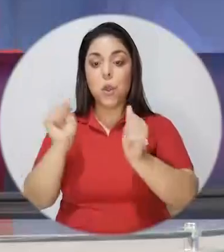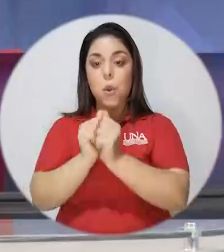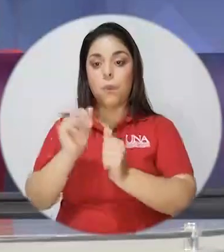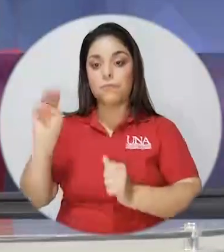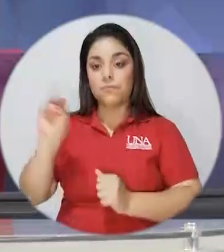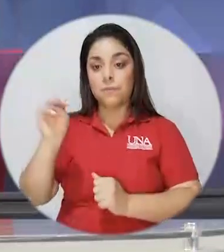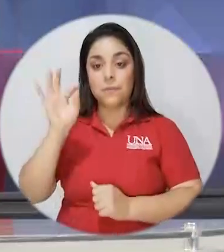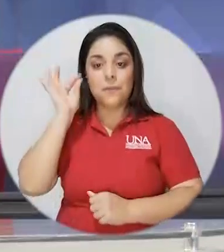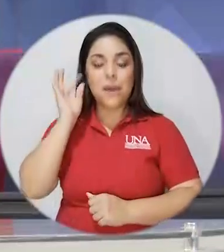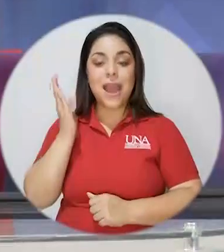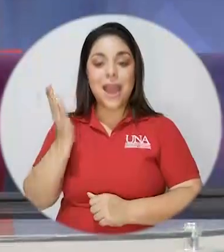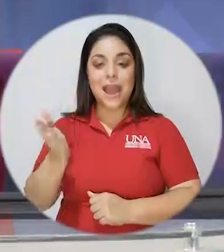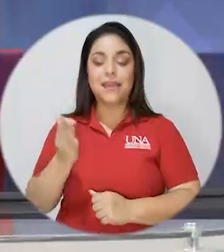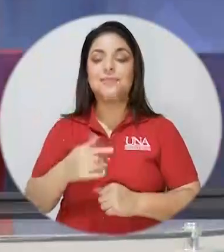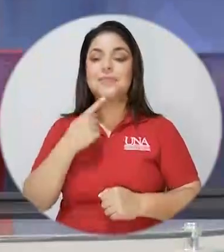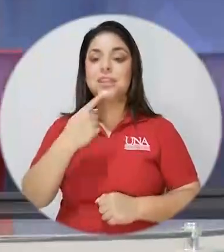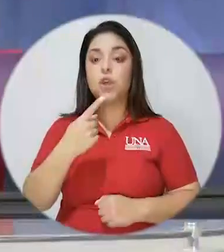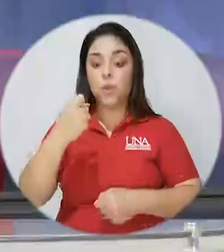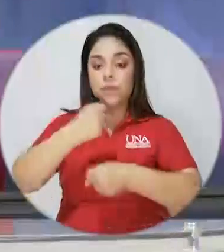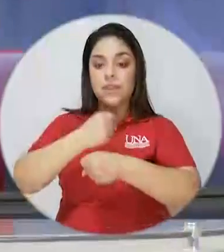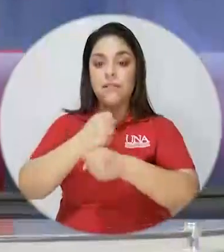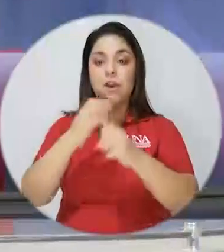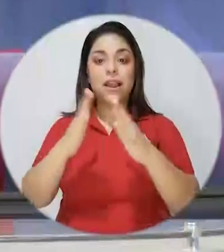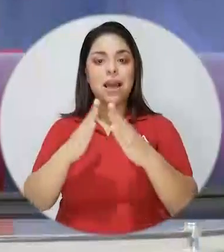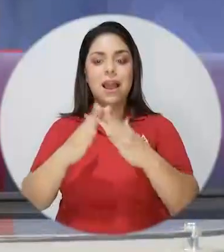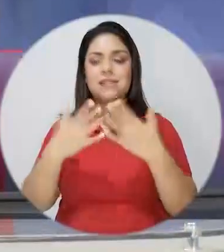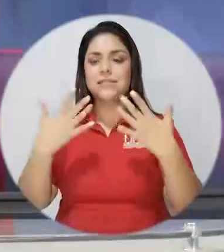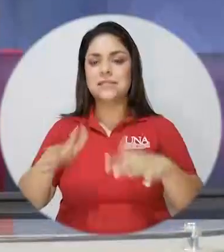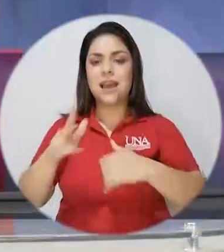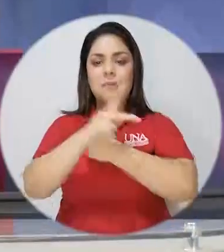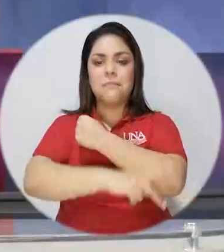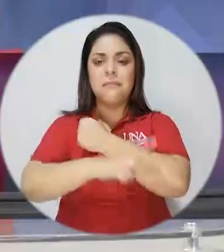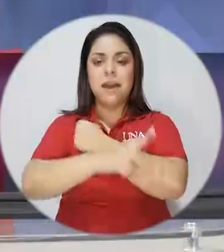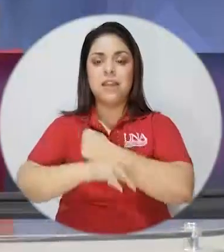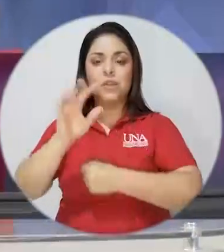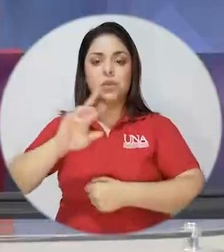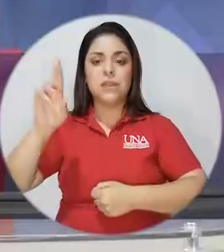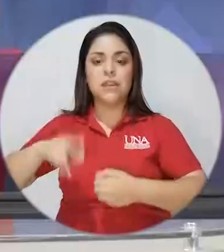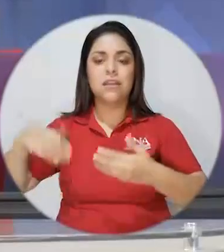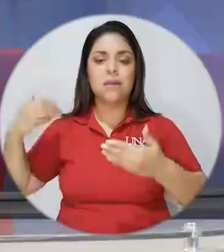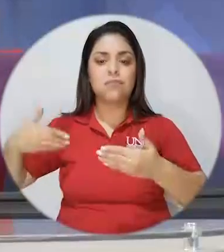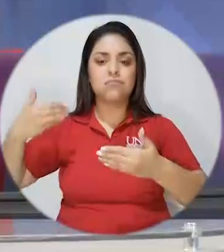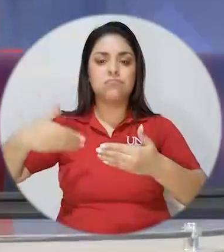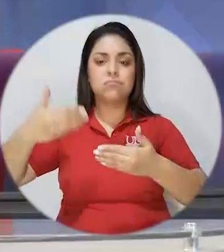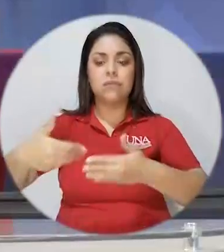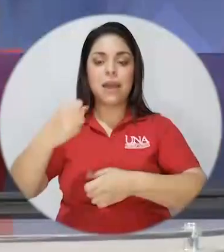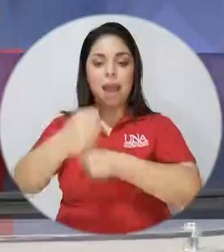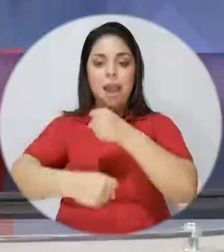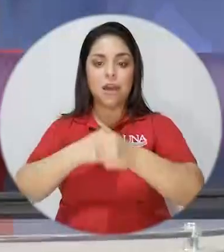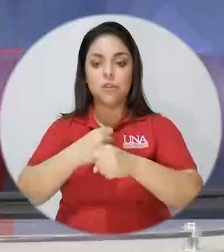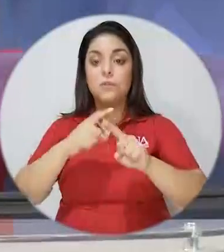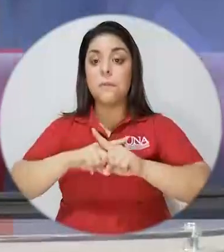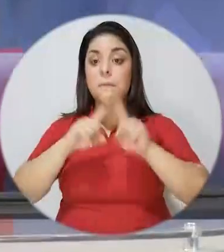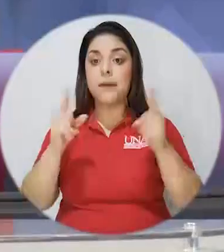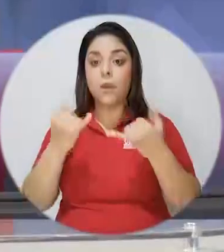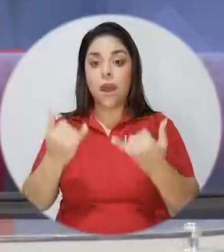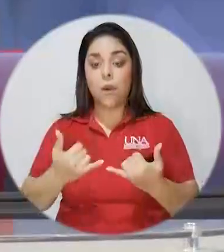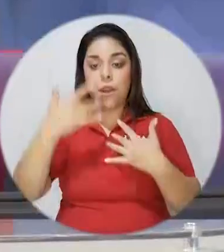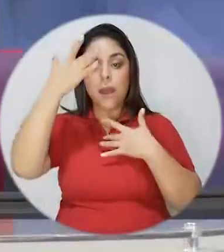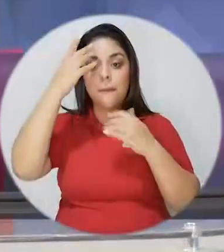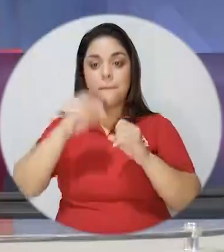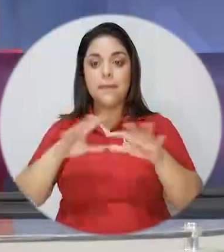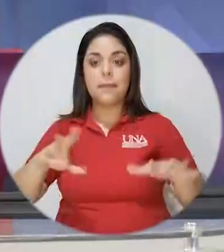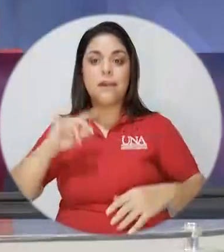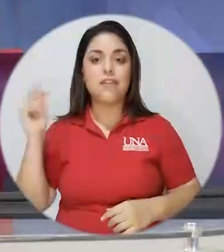el teletrabajo era algo en lo que como país veníamos trabajando hace mucho tiempo, décadas. Sin embargo, pues la pandemia aceleró todos